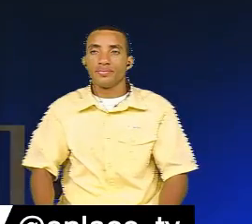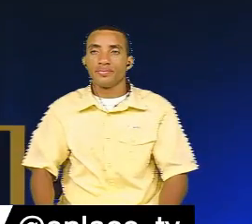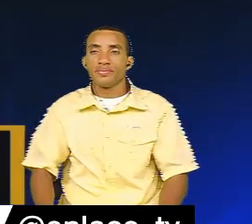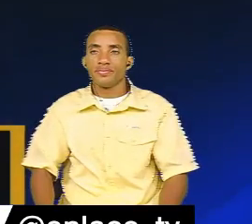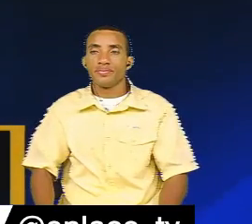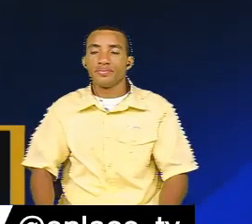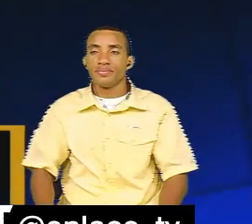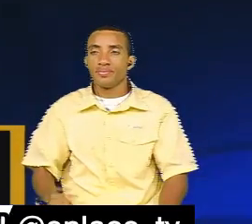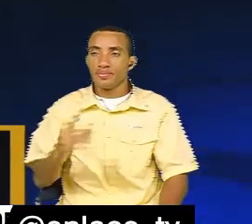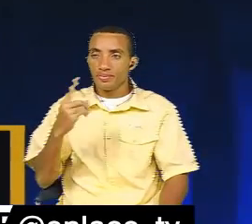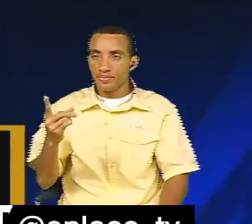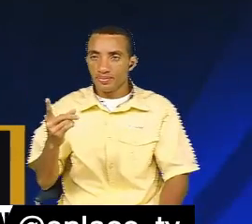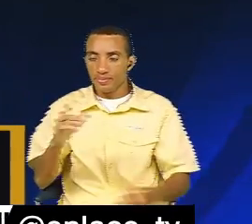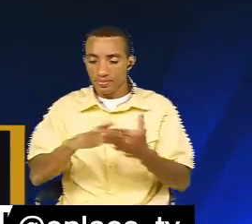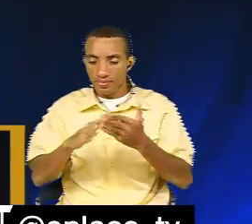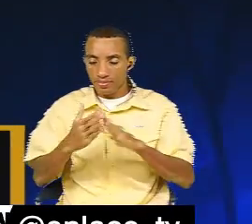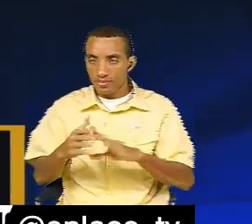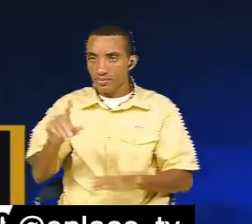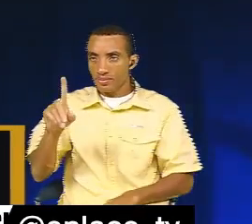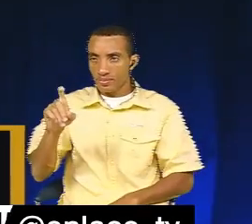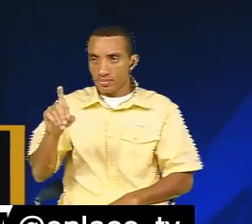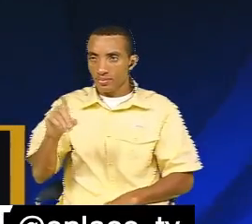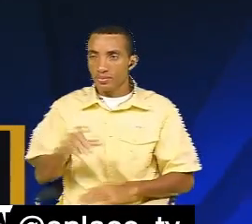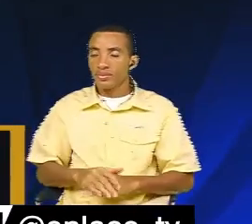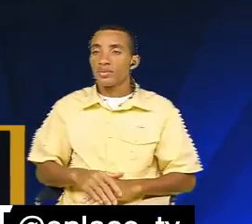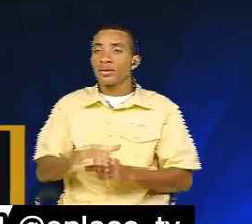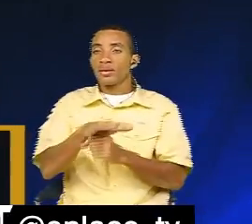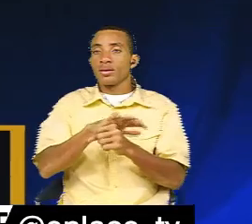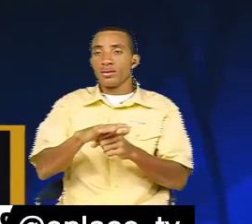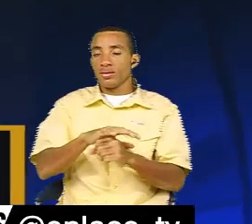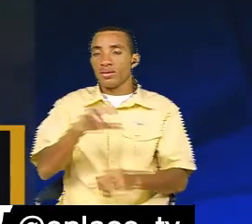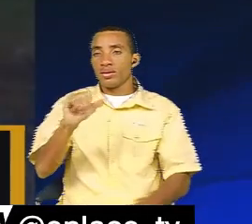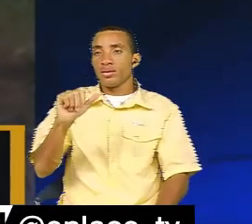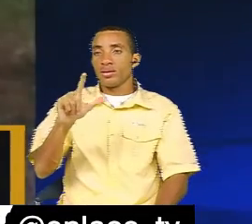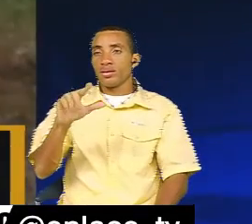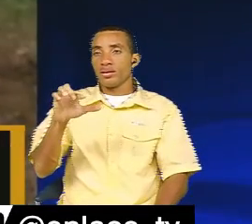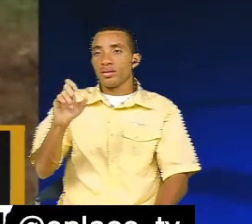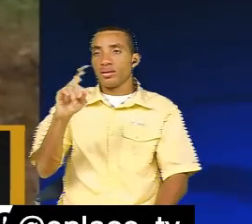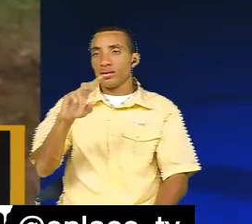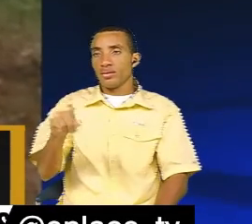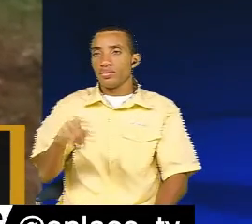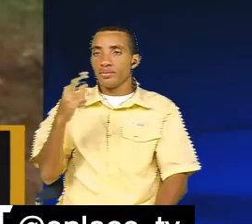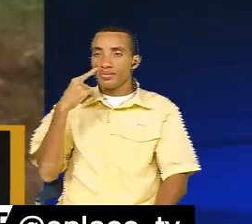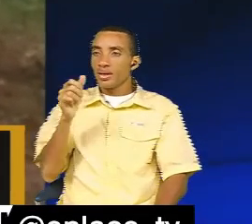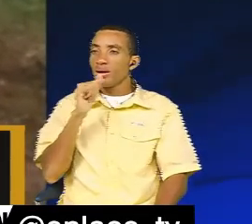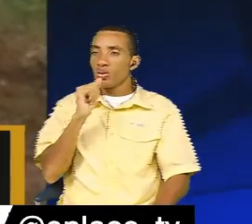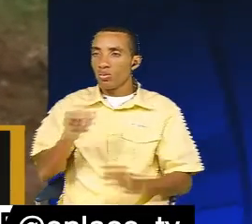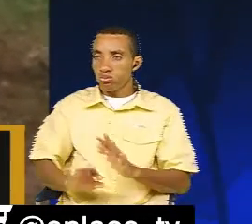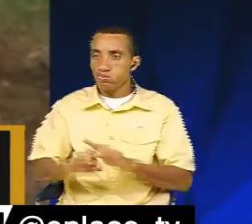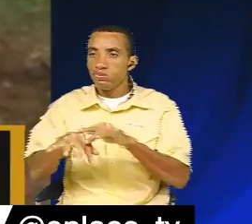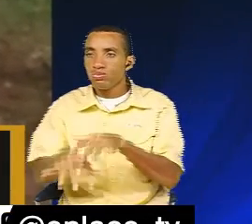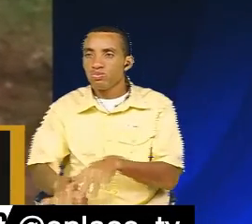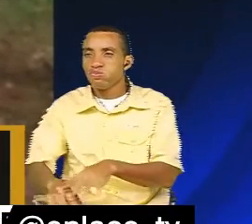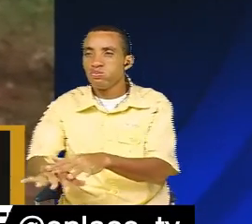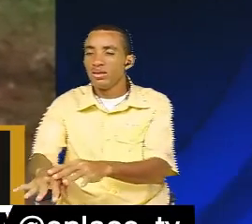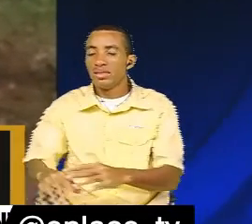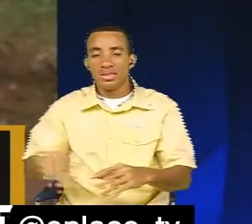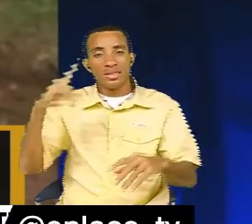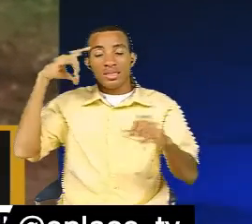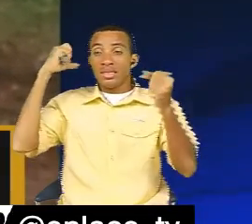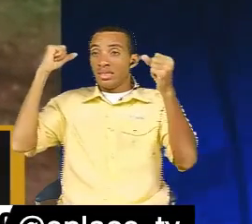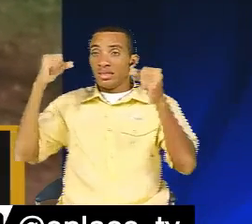En la comuna 6 de la ciudad, los residentes del barrio Los Alpes se quejan por la emanación de aguas negras en ese sector, que los tiene al borde del desespero por